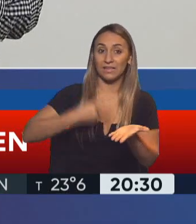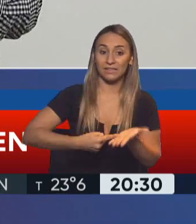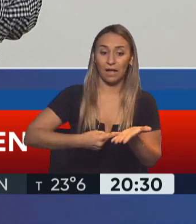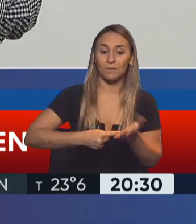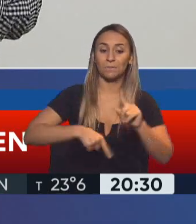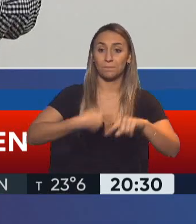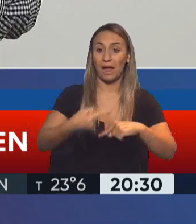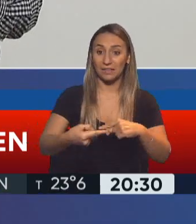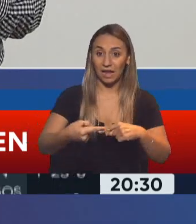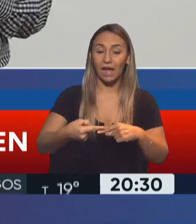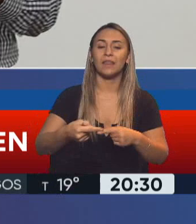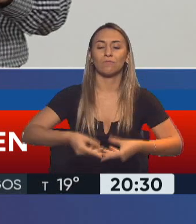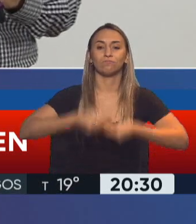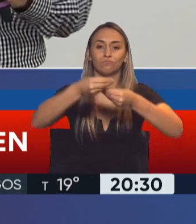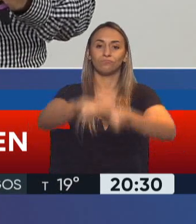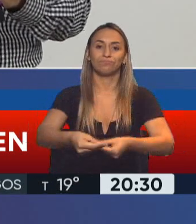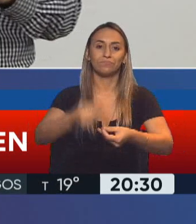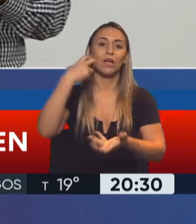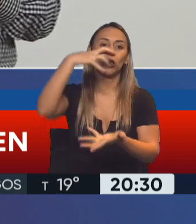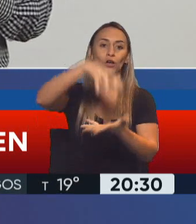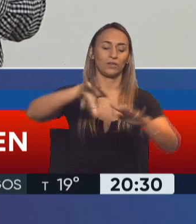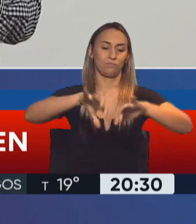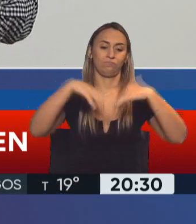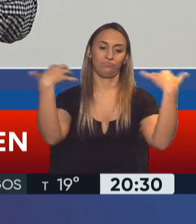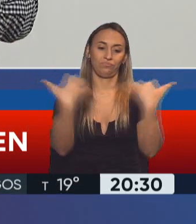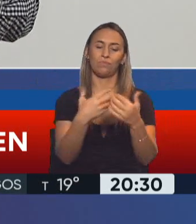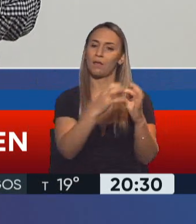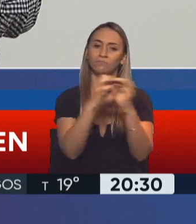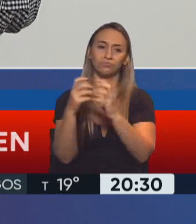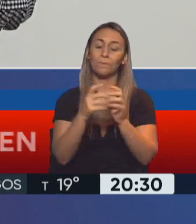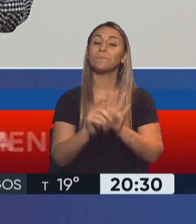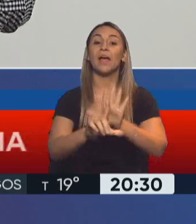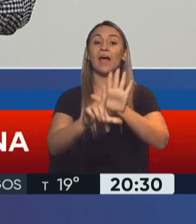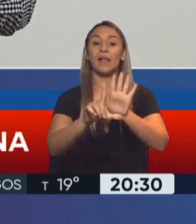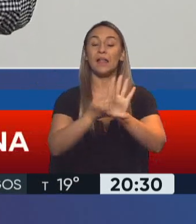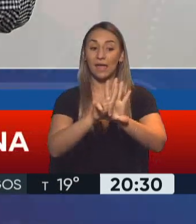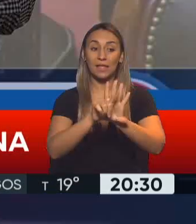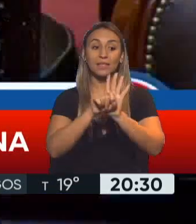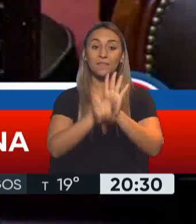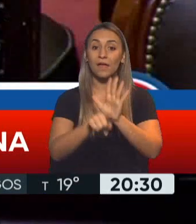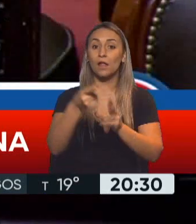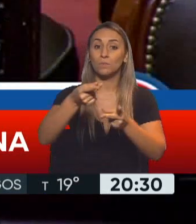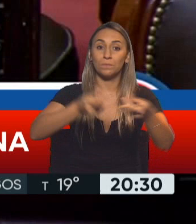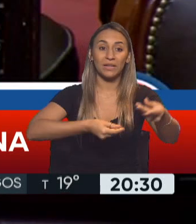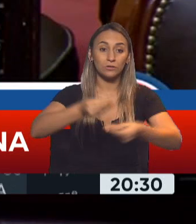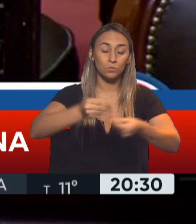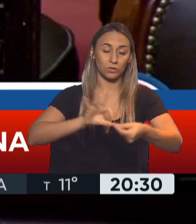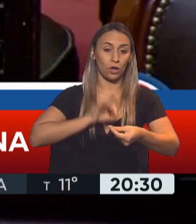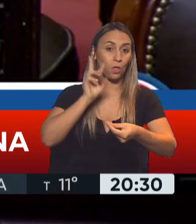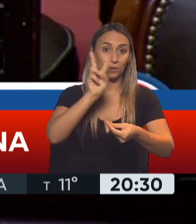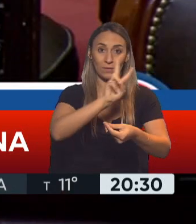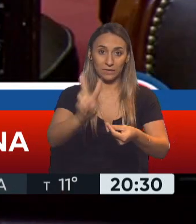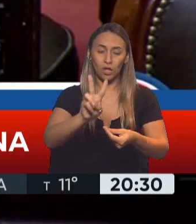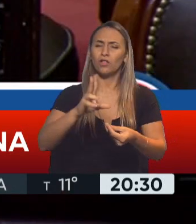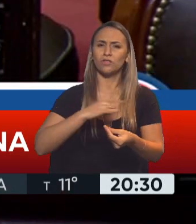que mañana se discuta en el recinto la ley de leyes el presupuesto 2022 este dictamen que por ahora no salió pero que seguramente